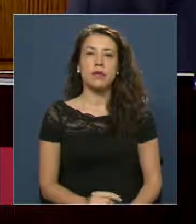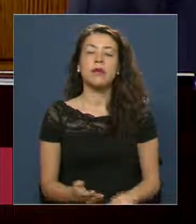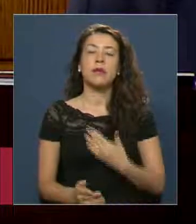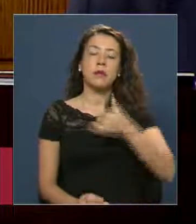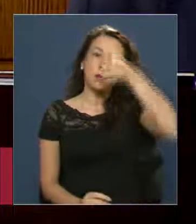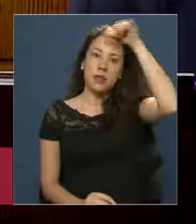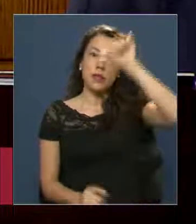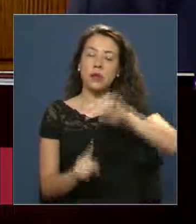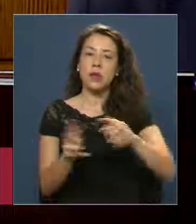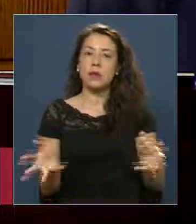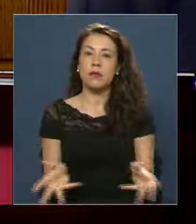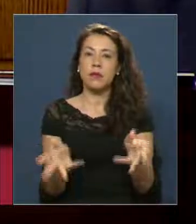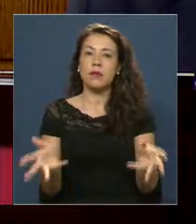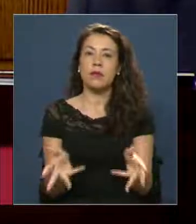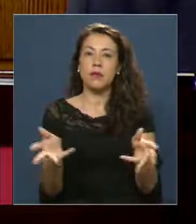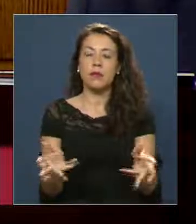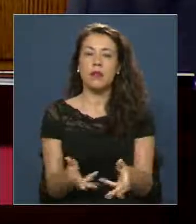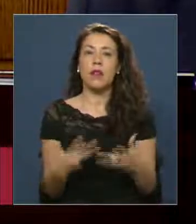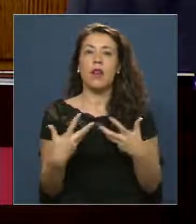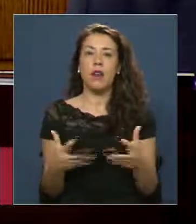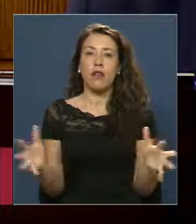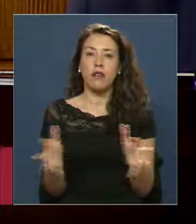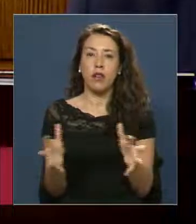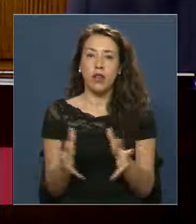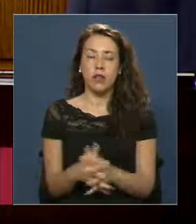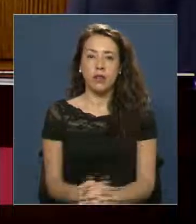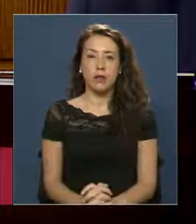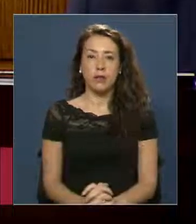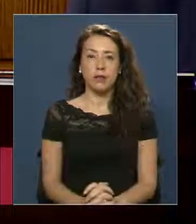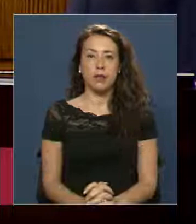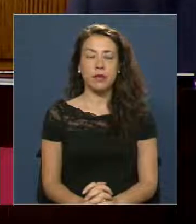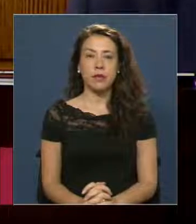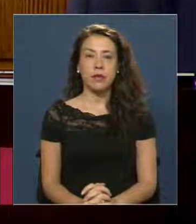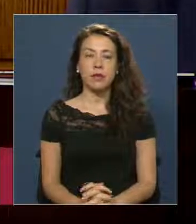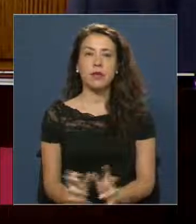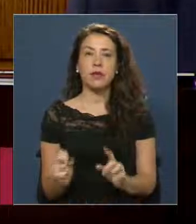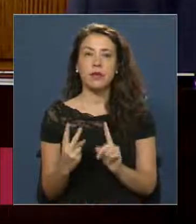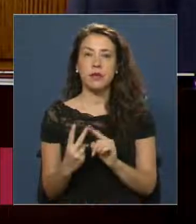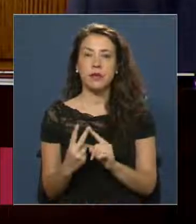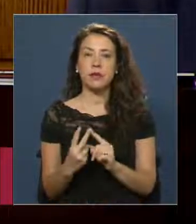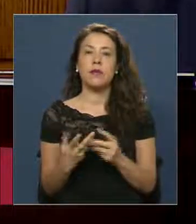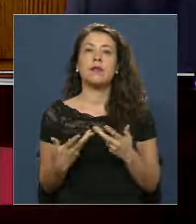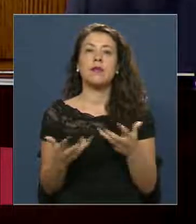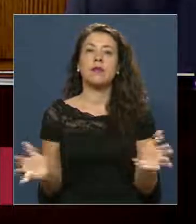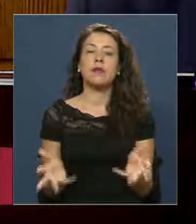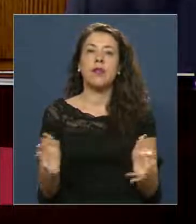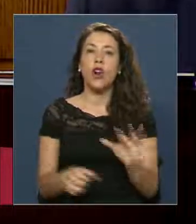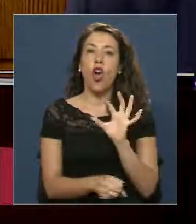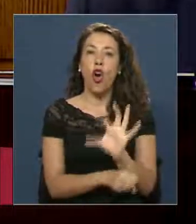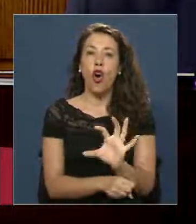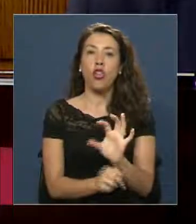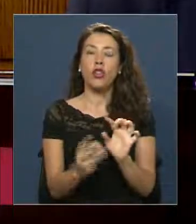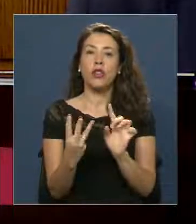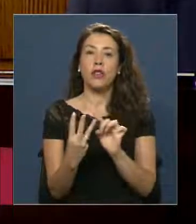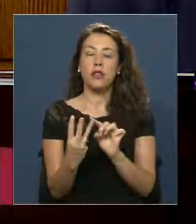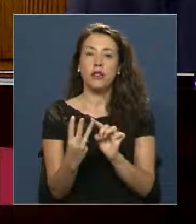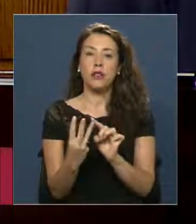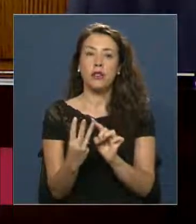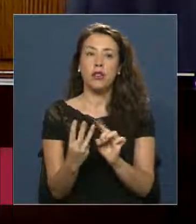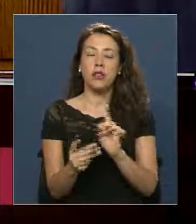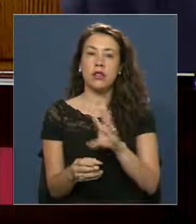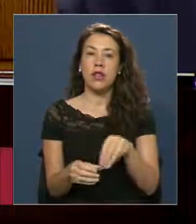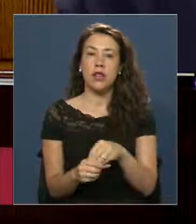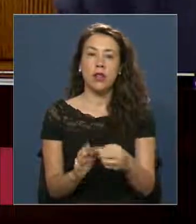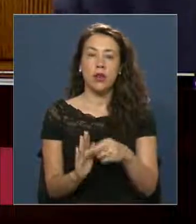sancionar la incitación a la violencia. La segunda es la incitación al odio. Y la tercera, que no era parte